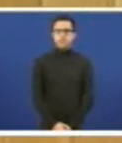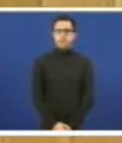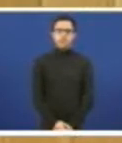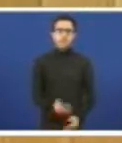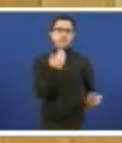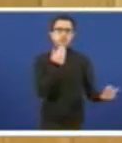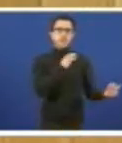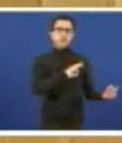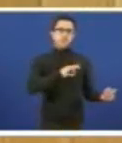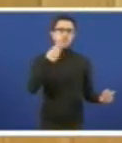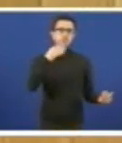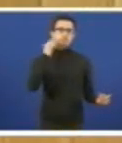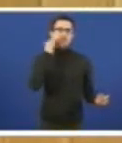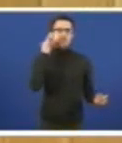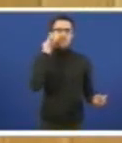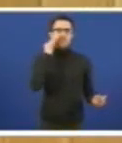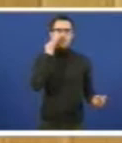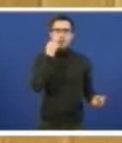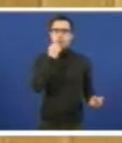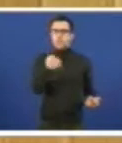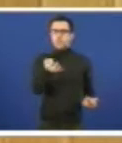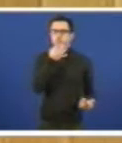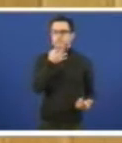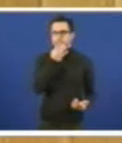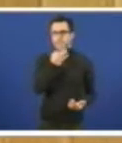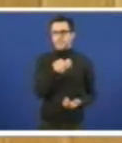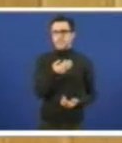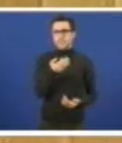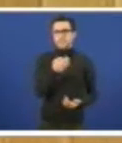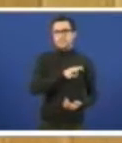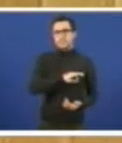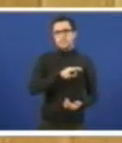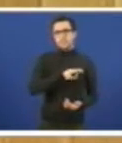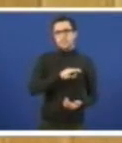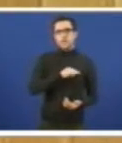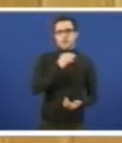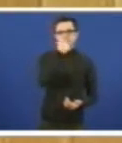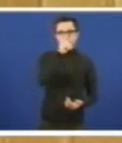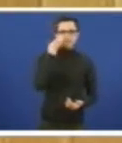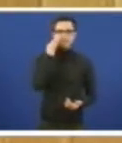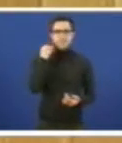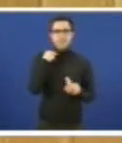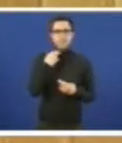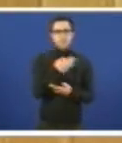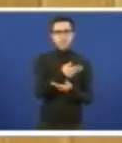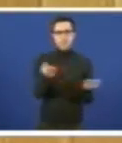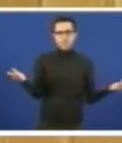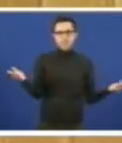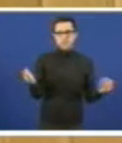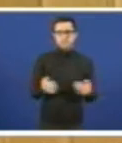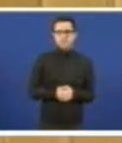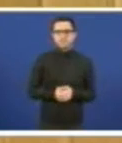Grazas, señora presidenta. Boas tardes, señoras e señores deputadas e deputados. Hoxe traemos